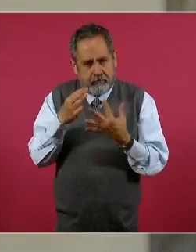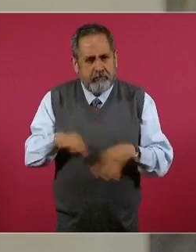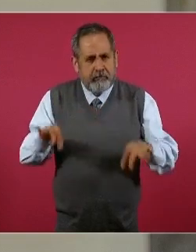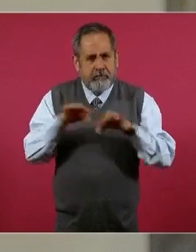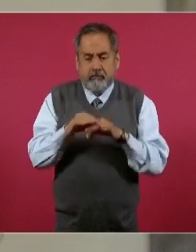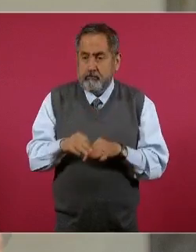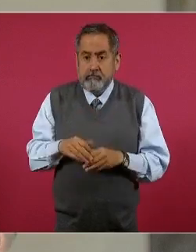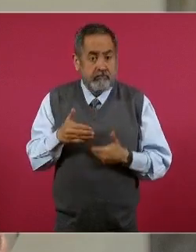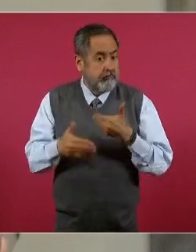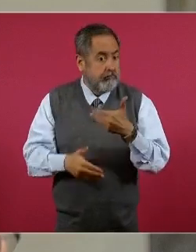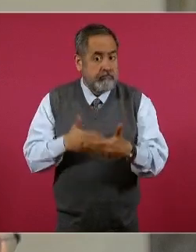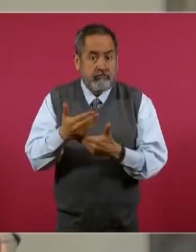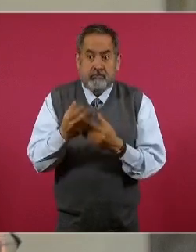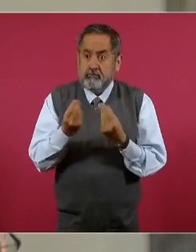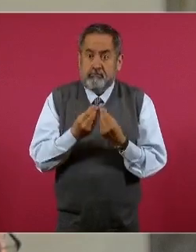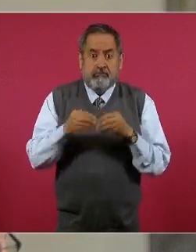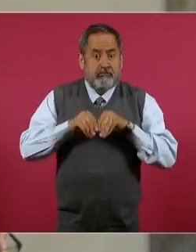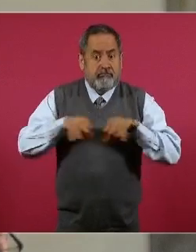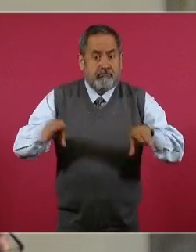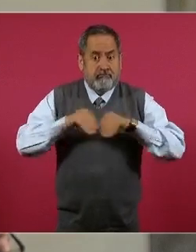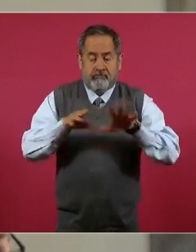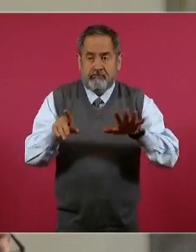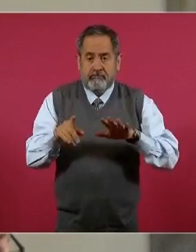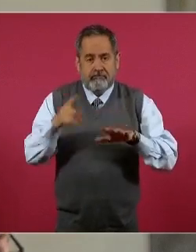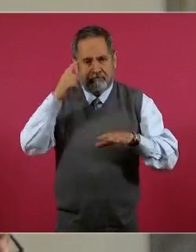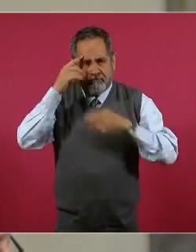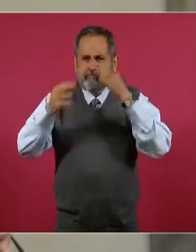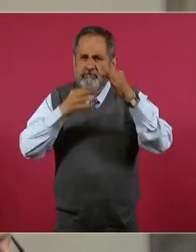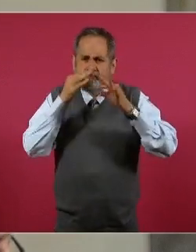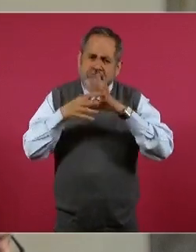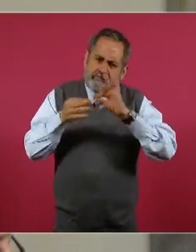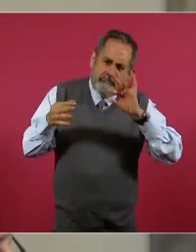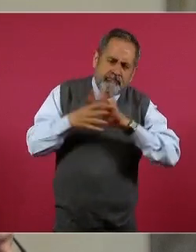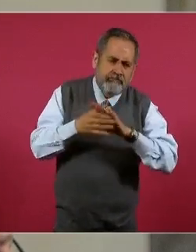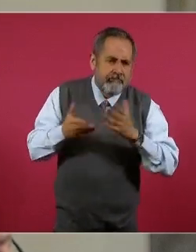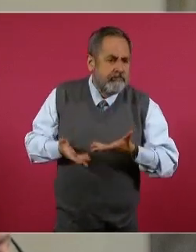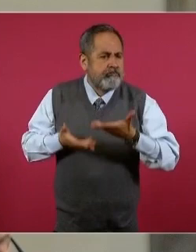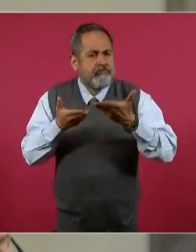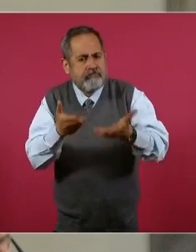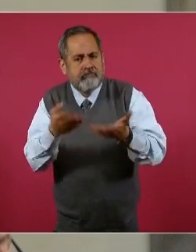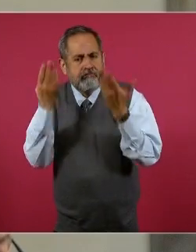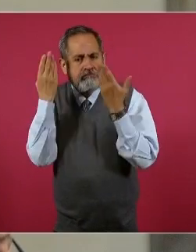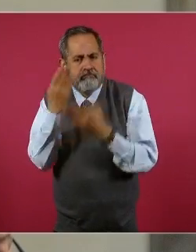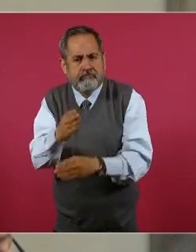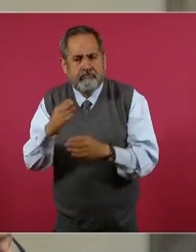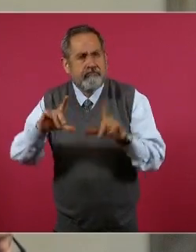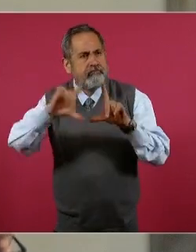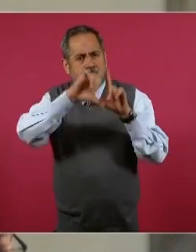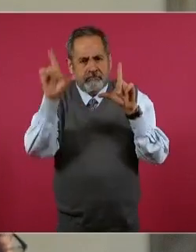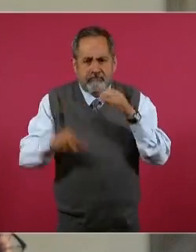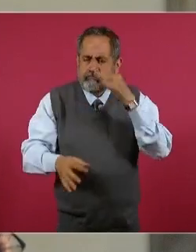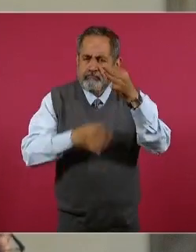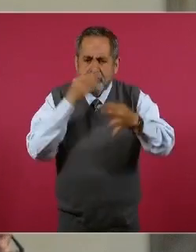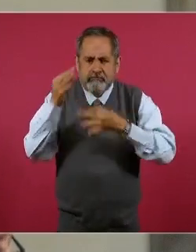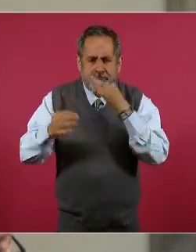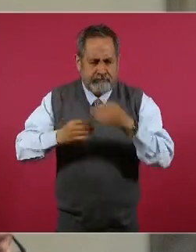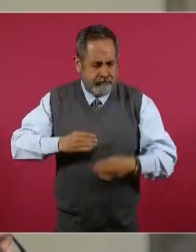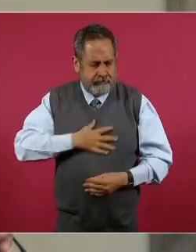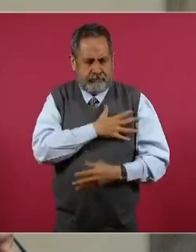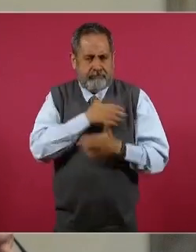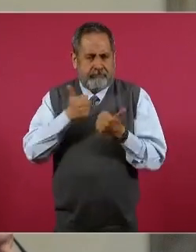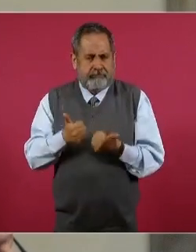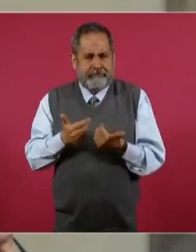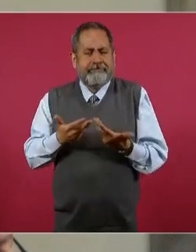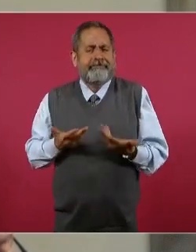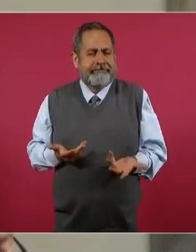Se avanzó mucho en la popularidad de hacer popular los servicios bancarios a nivel nacional con el Banco Bienestar. Sin